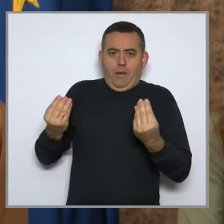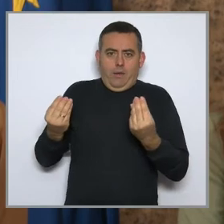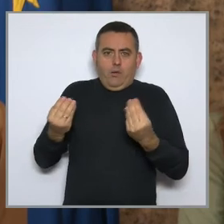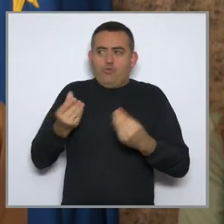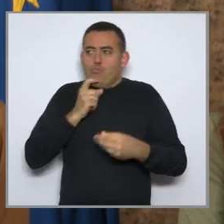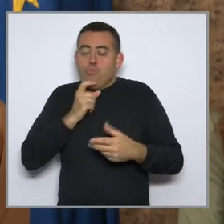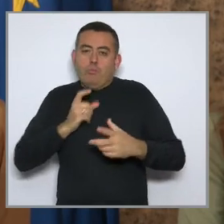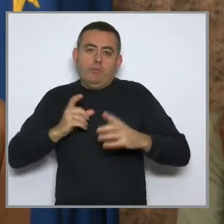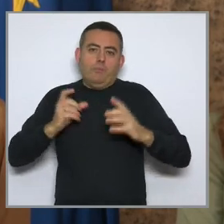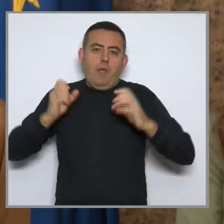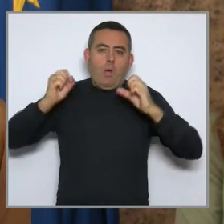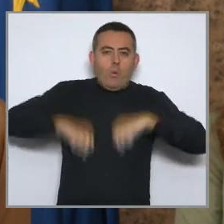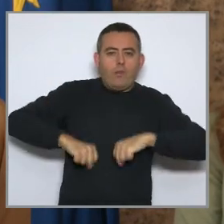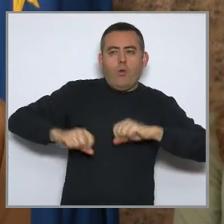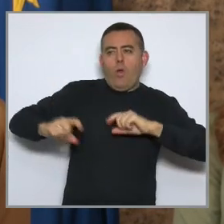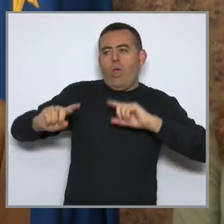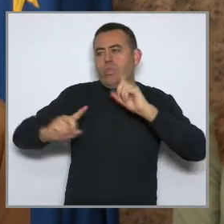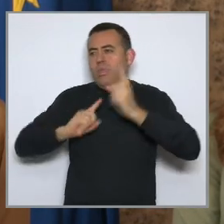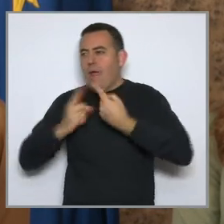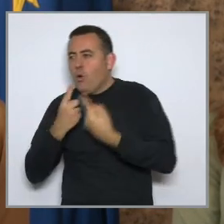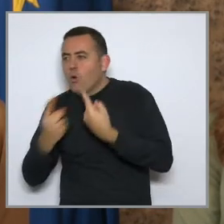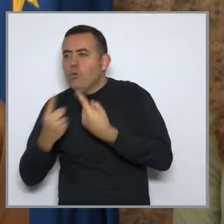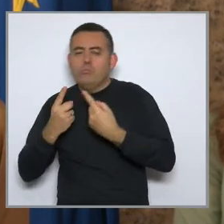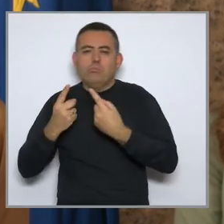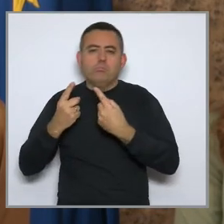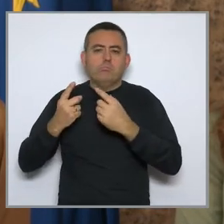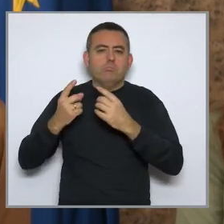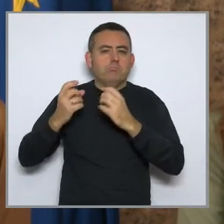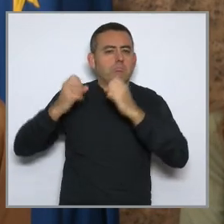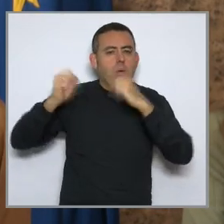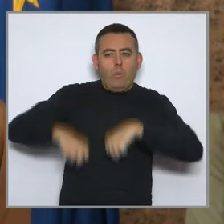diálogo, sin el cual no habría una solución definitiva.